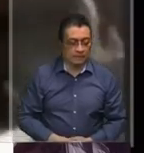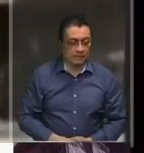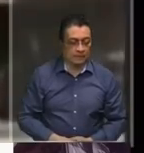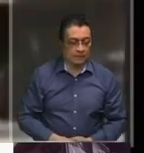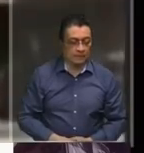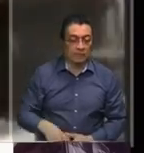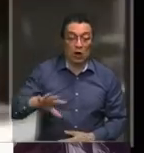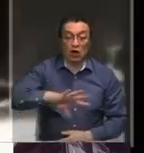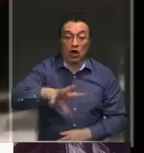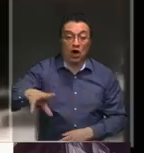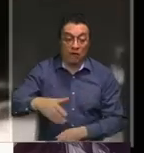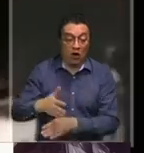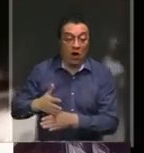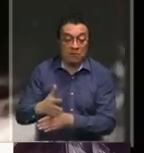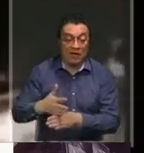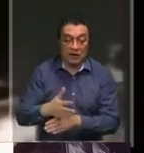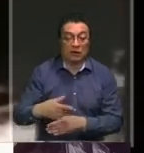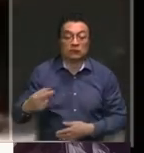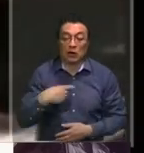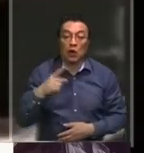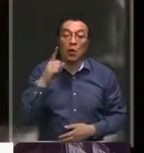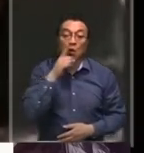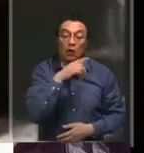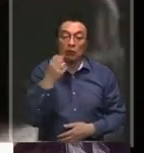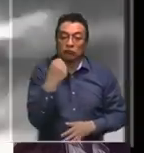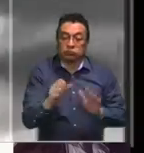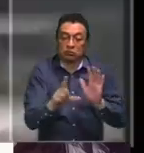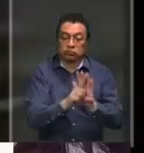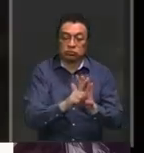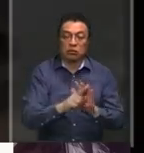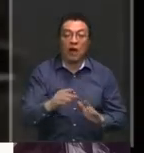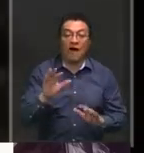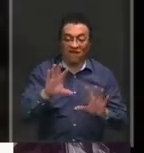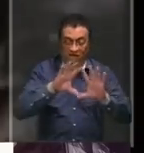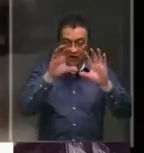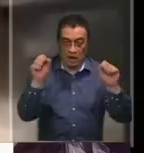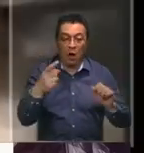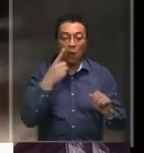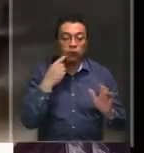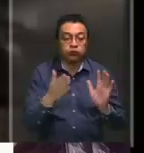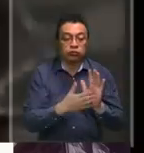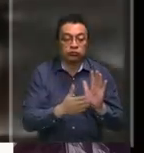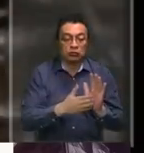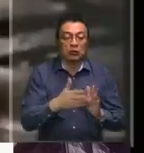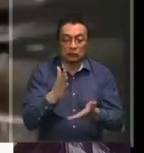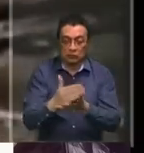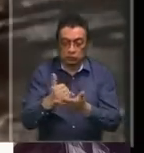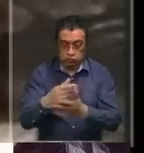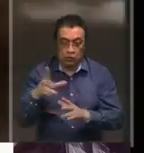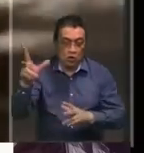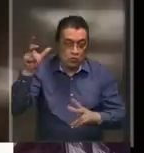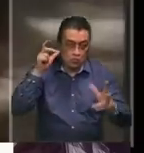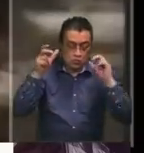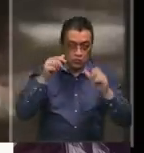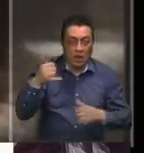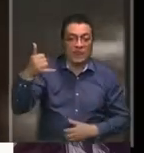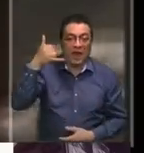El robo de madera era el último de los delitos que la fiscalía acreditó con medidas intrusivas como escuchas telefónicas.